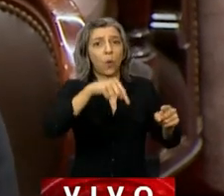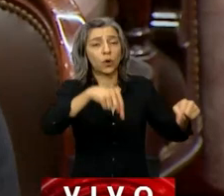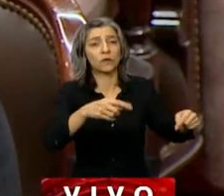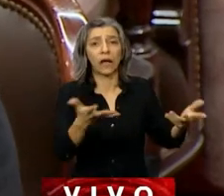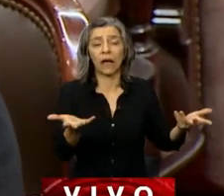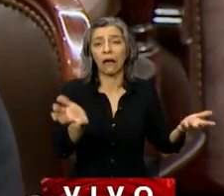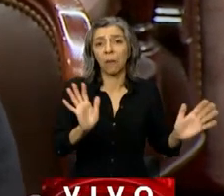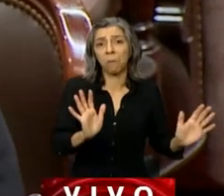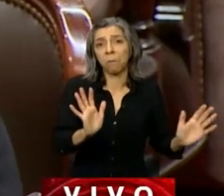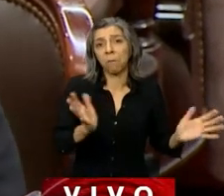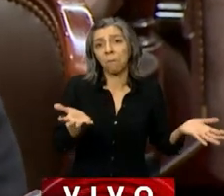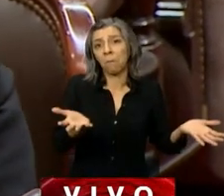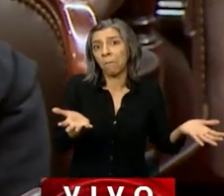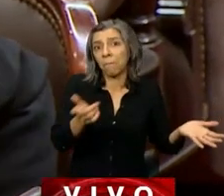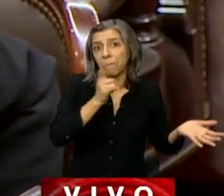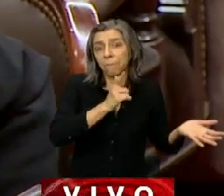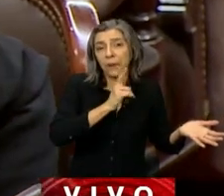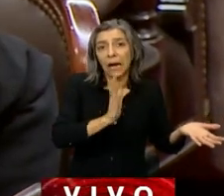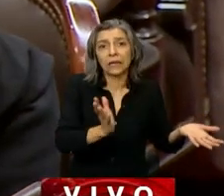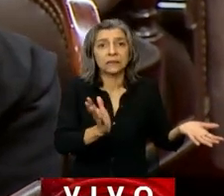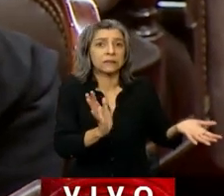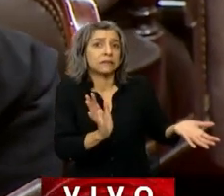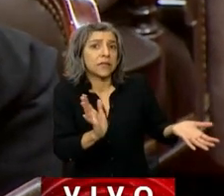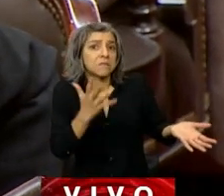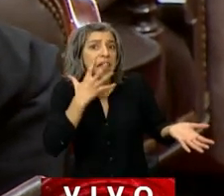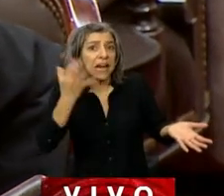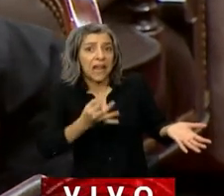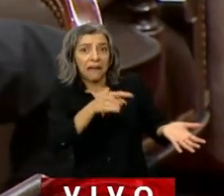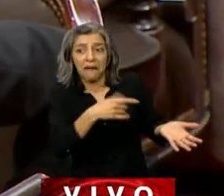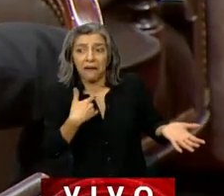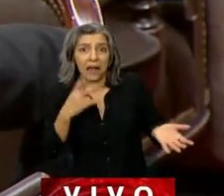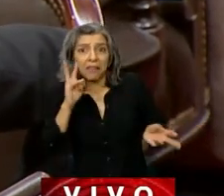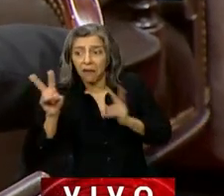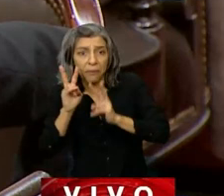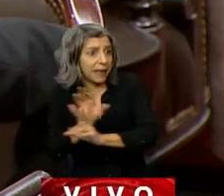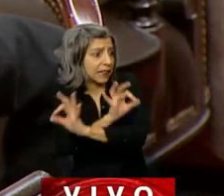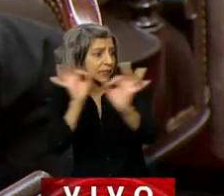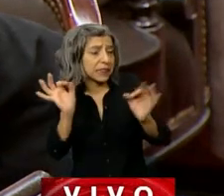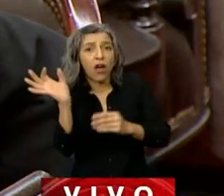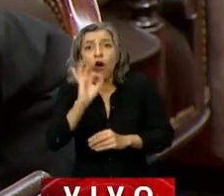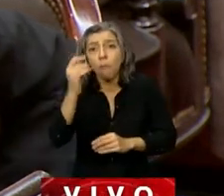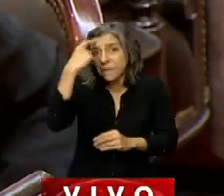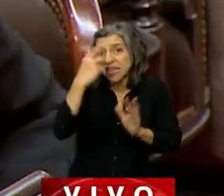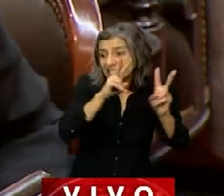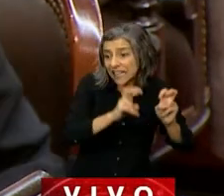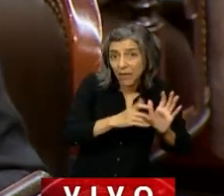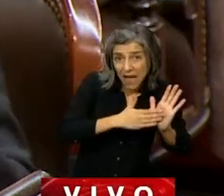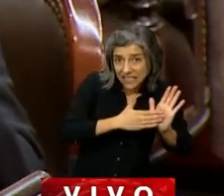realidad, que es crítica, no los afecta y entienden que estos temas son una